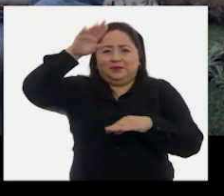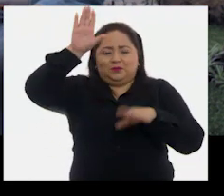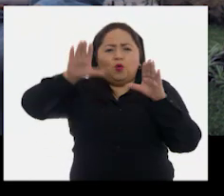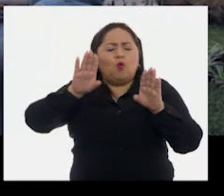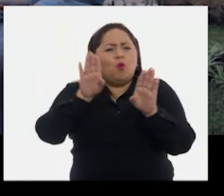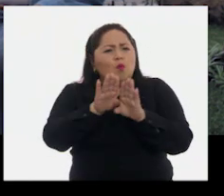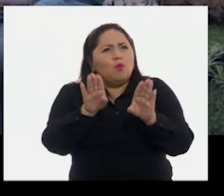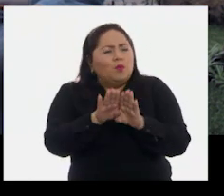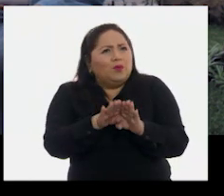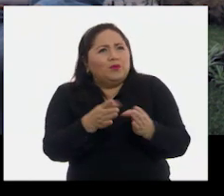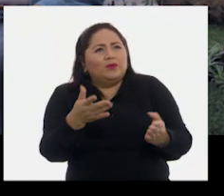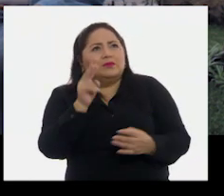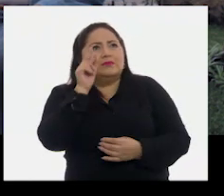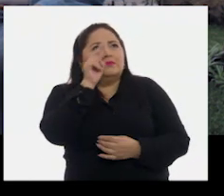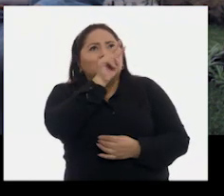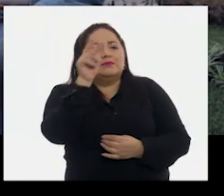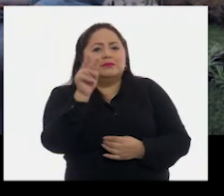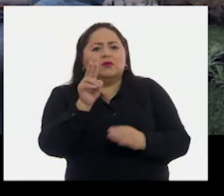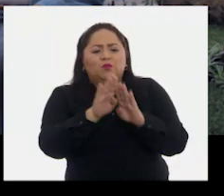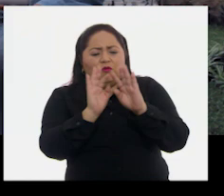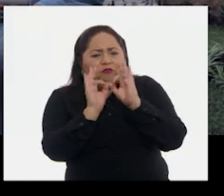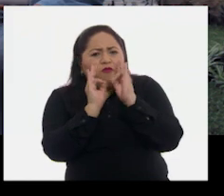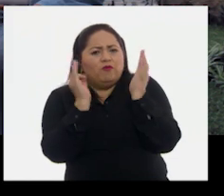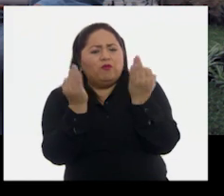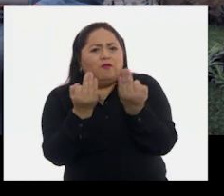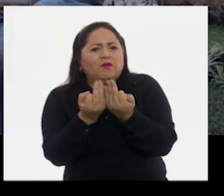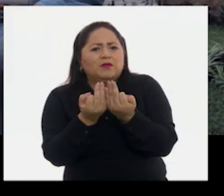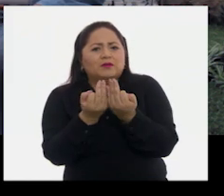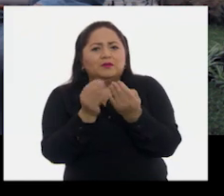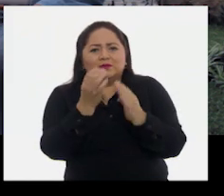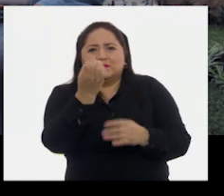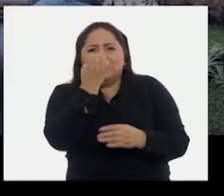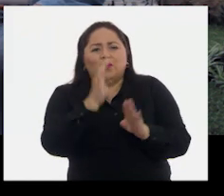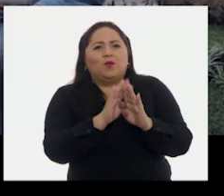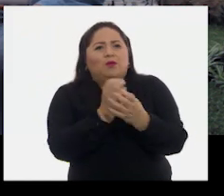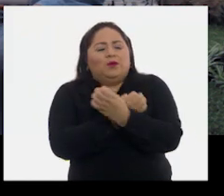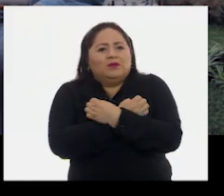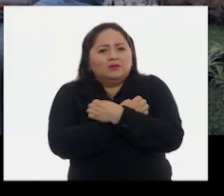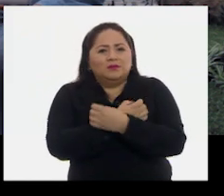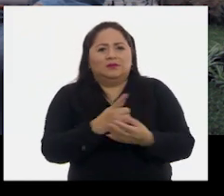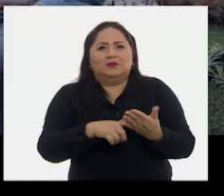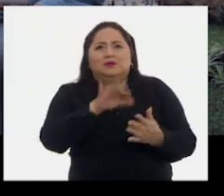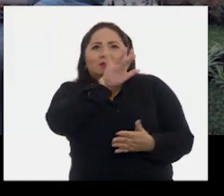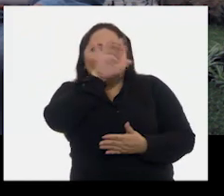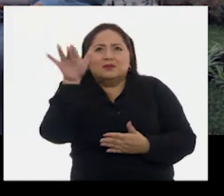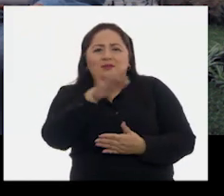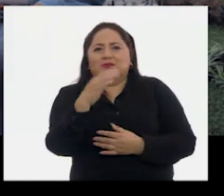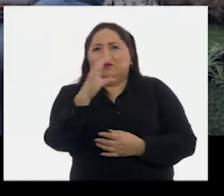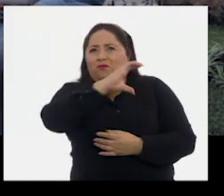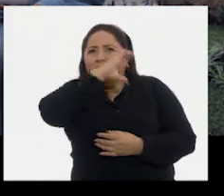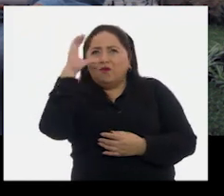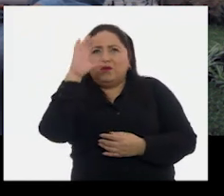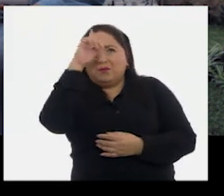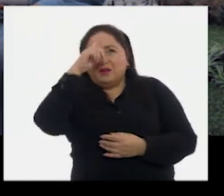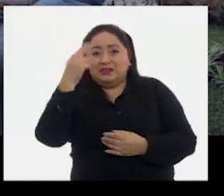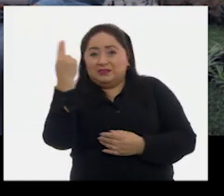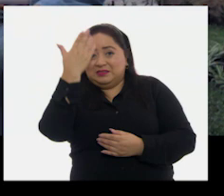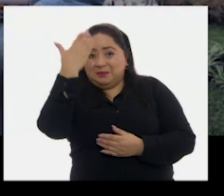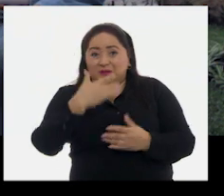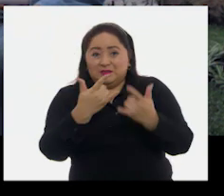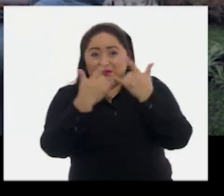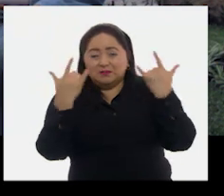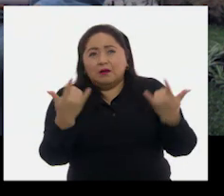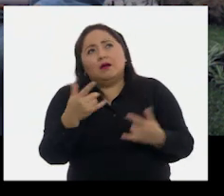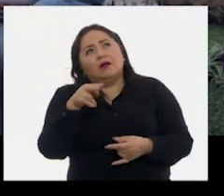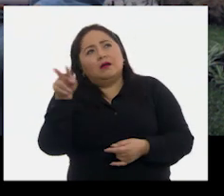como una forma de educación, de lectura de imágenes para saber la historia, entonces sí